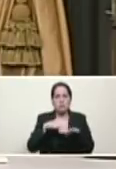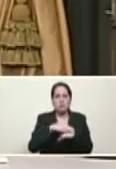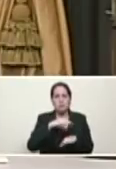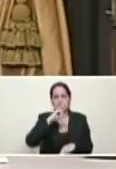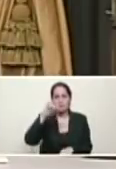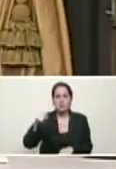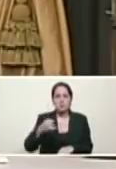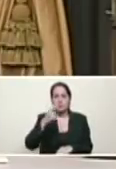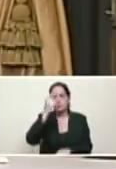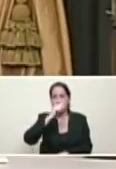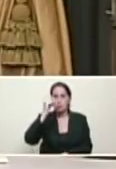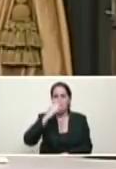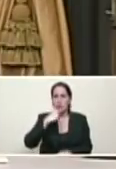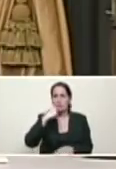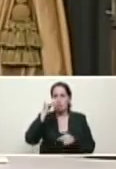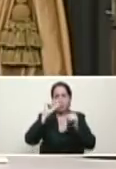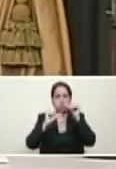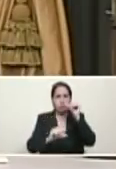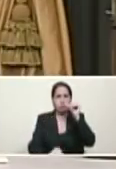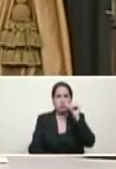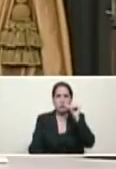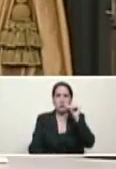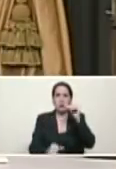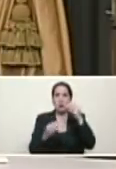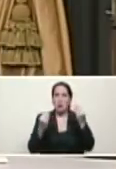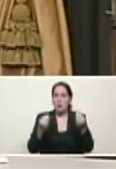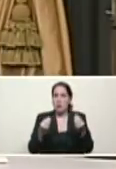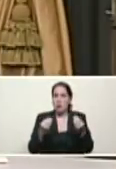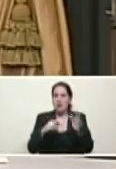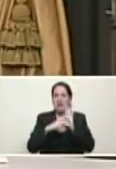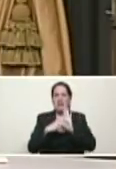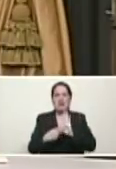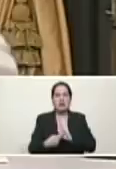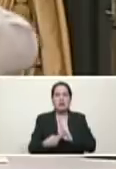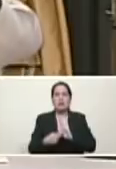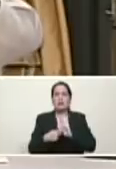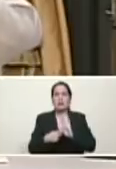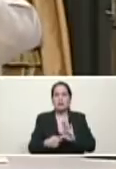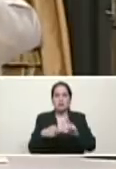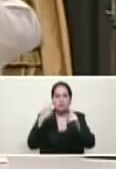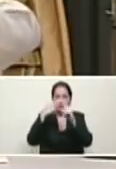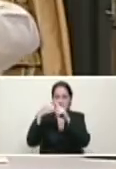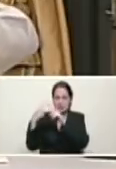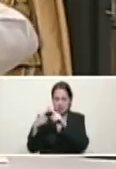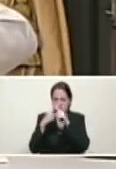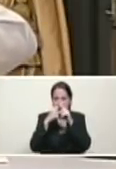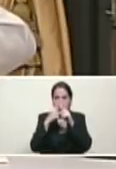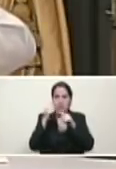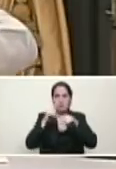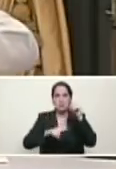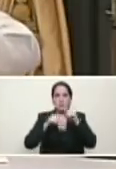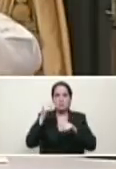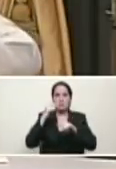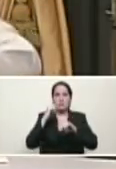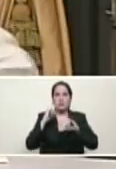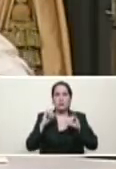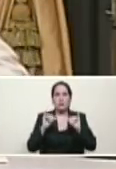informó pelos y señales. Tenemos identificados los autores materiales cómplices internos